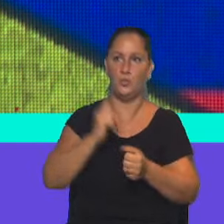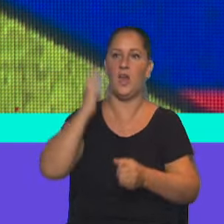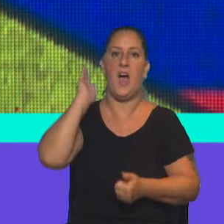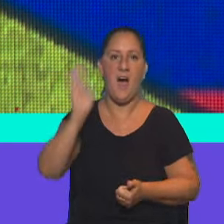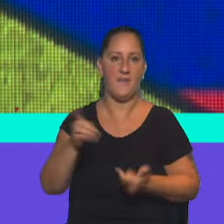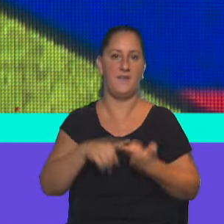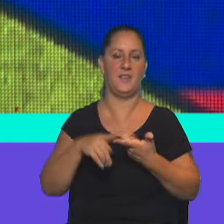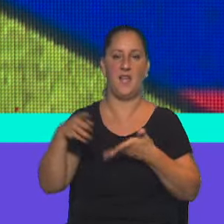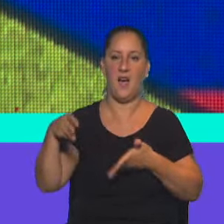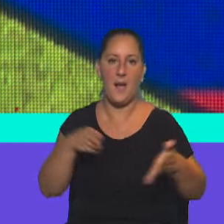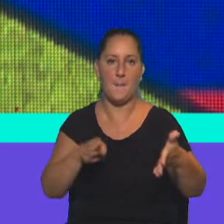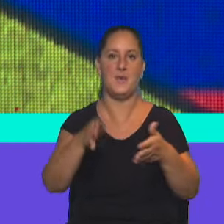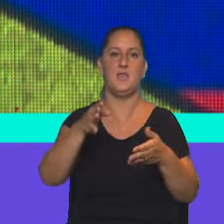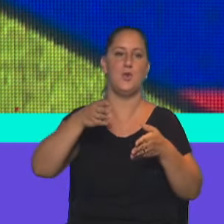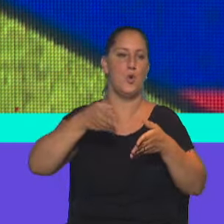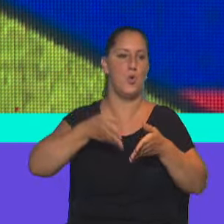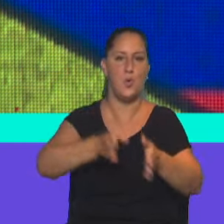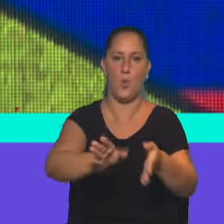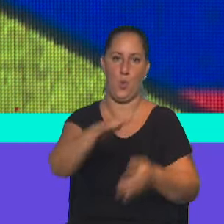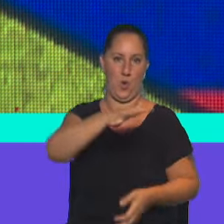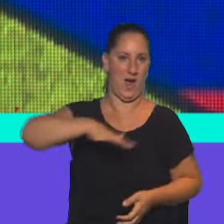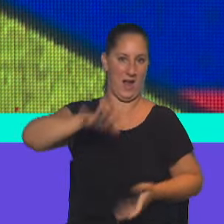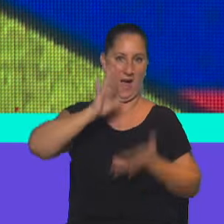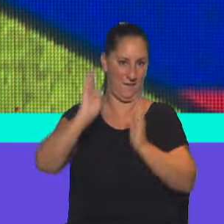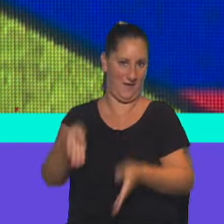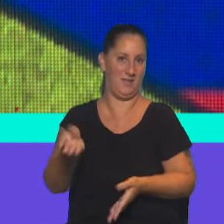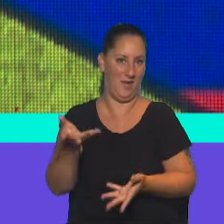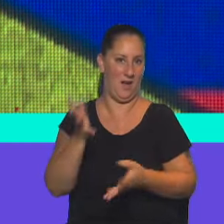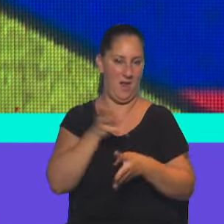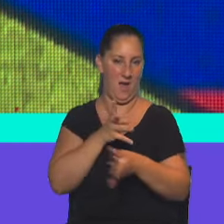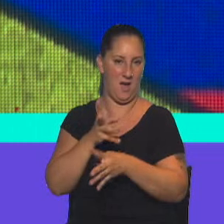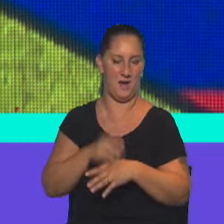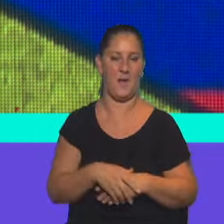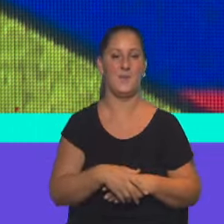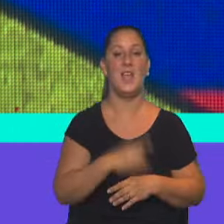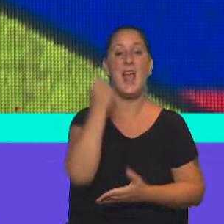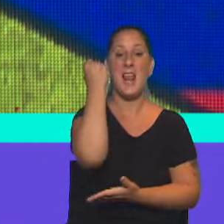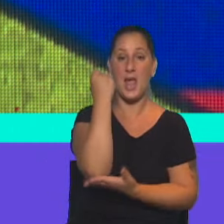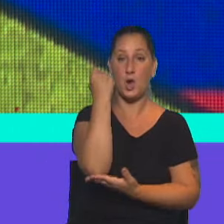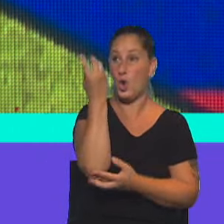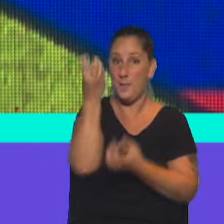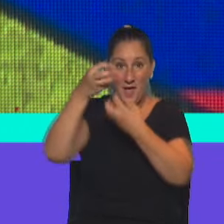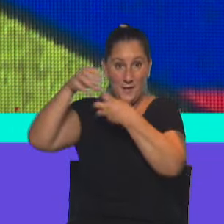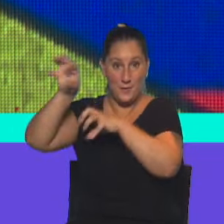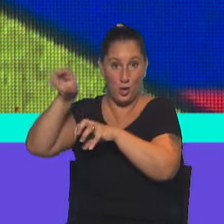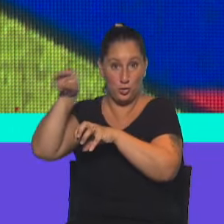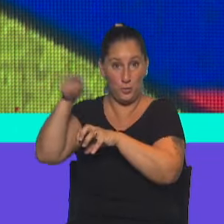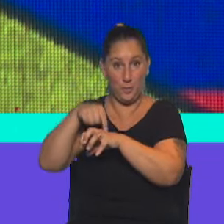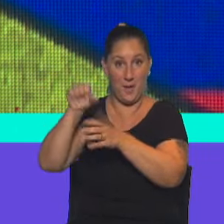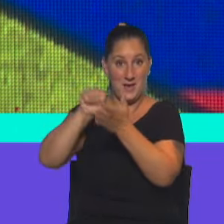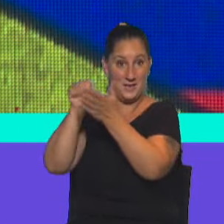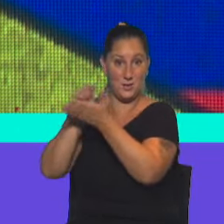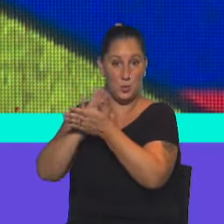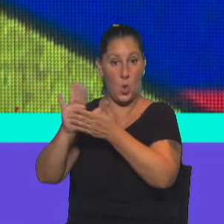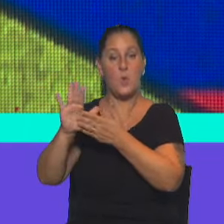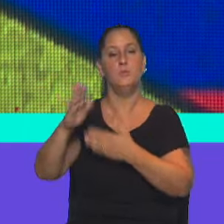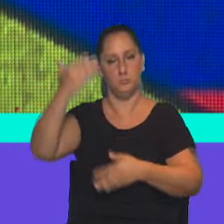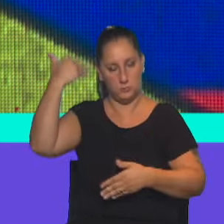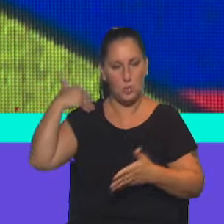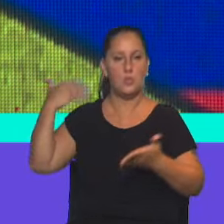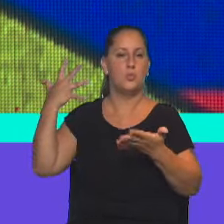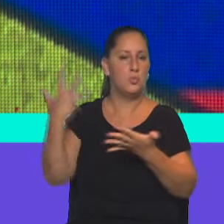los los caminos las vías todo y la economía de estas regiones fue sufrió mucho